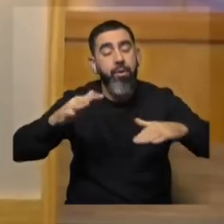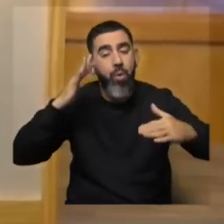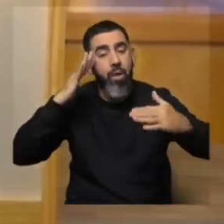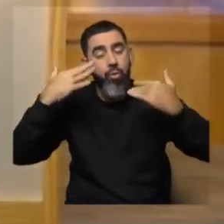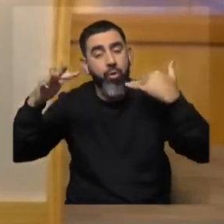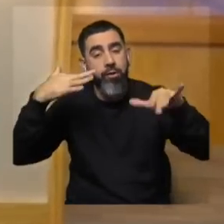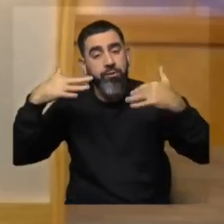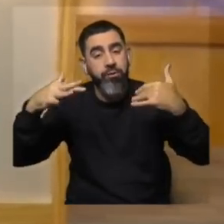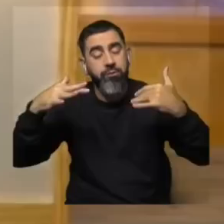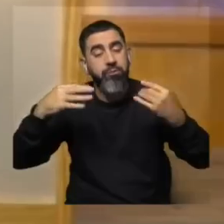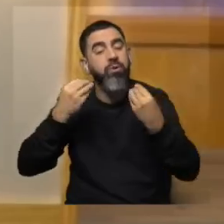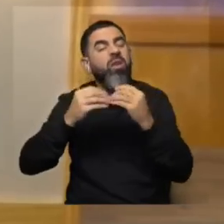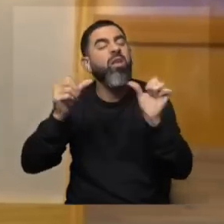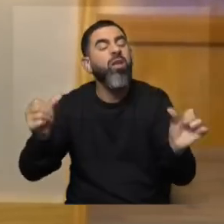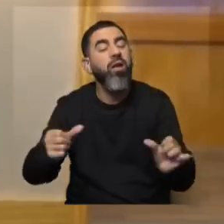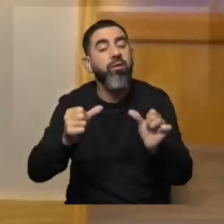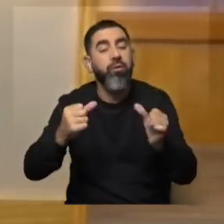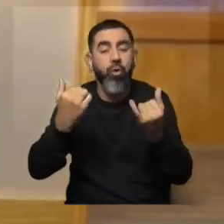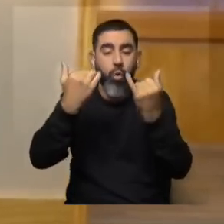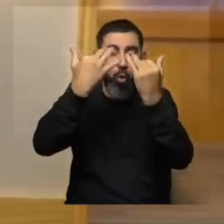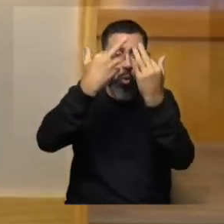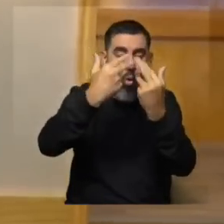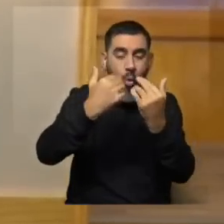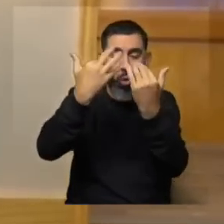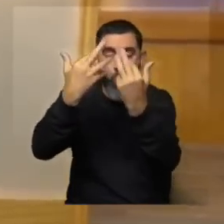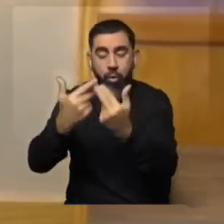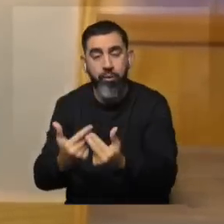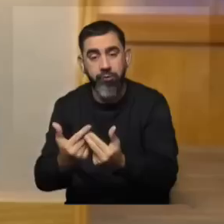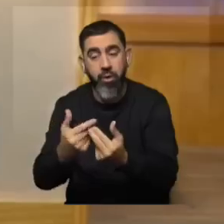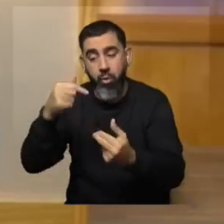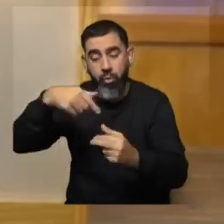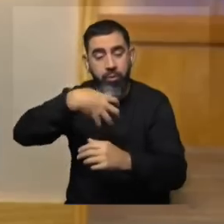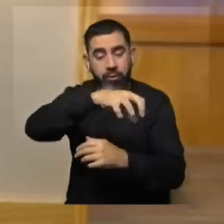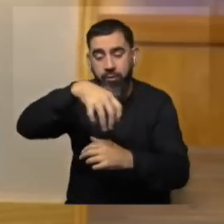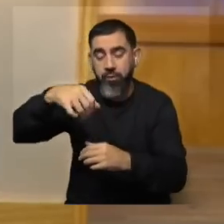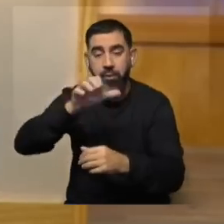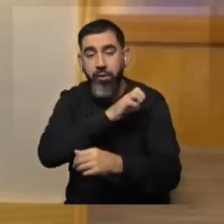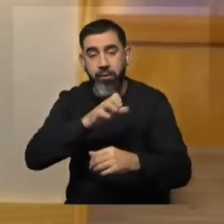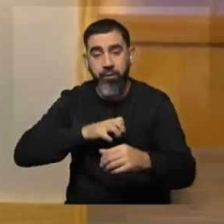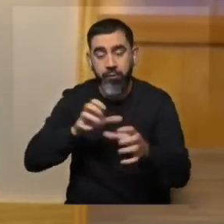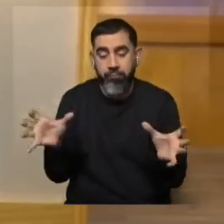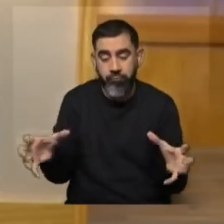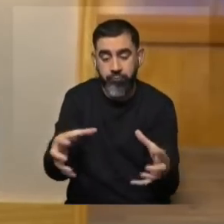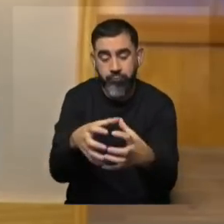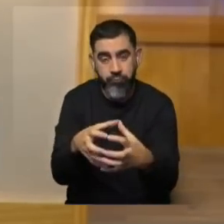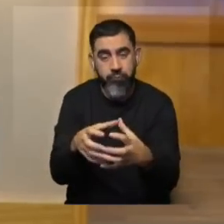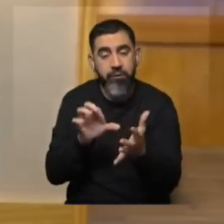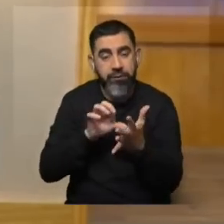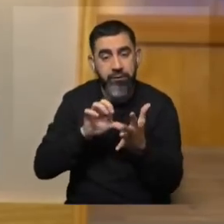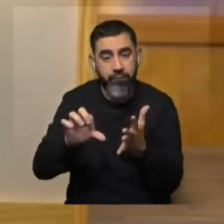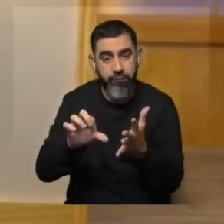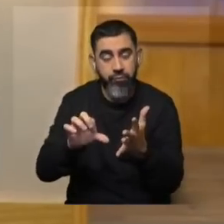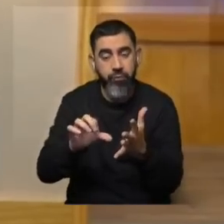adolescencia que lo que hace es reordenar la fragmentación que hoy tiene el Estado uruguayo en cuanto a las prestaciones que